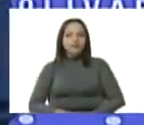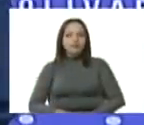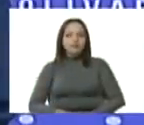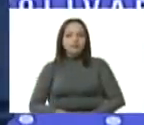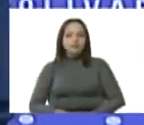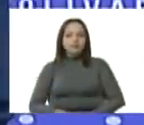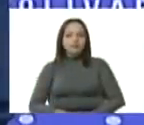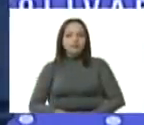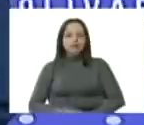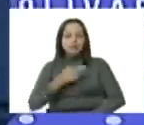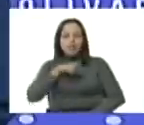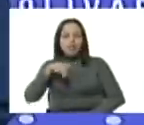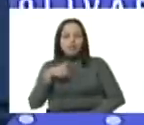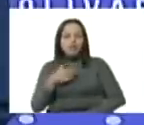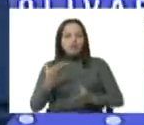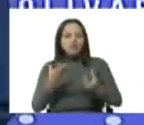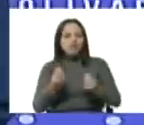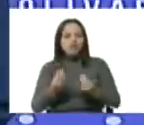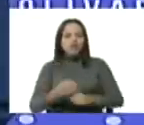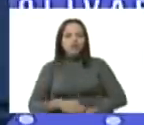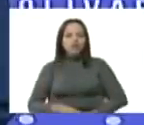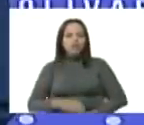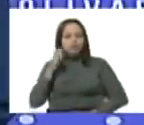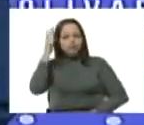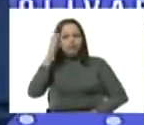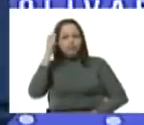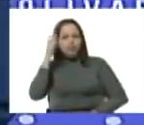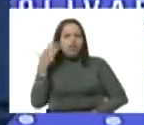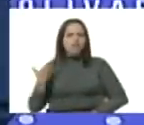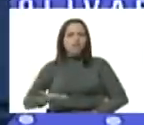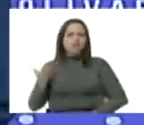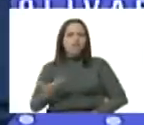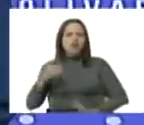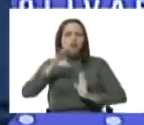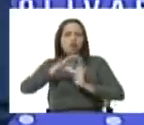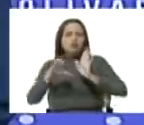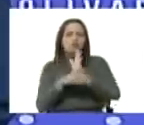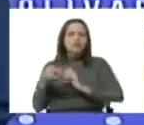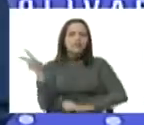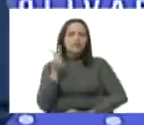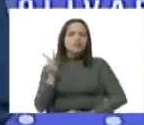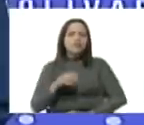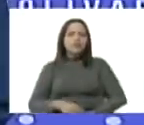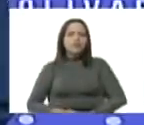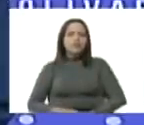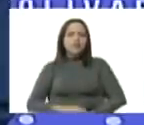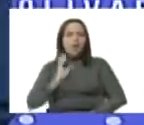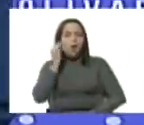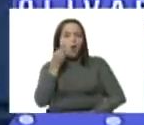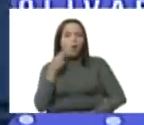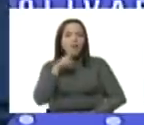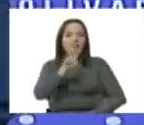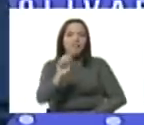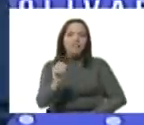de nuestra muy sabia y poderosa Constitución de la República Bolivariana de Venezuela, esta joven de 20